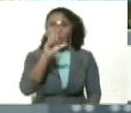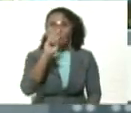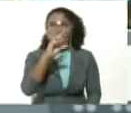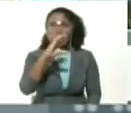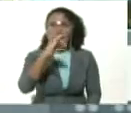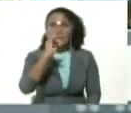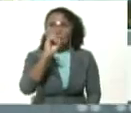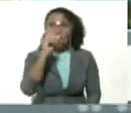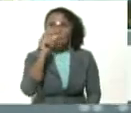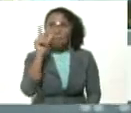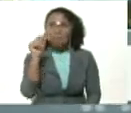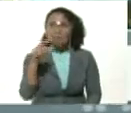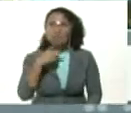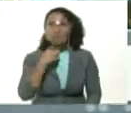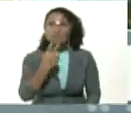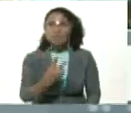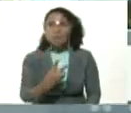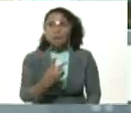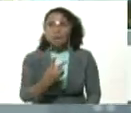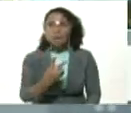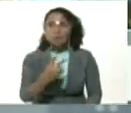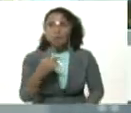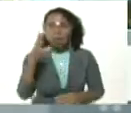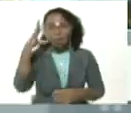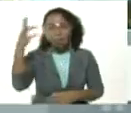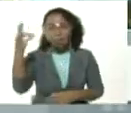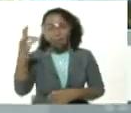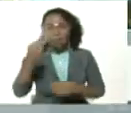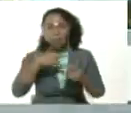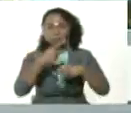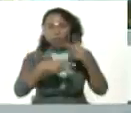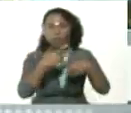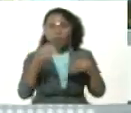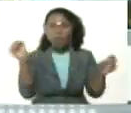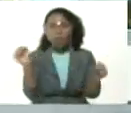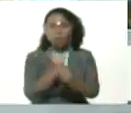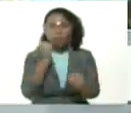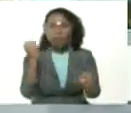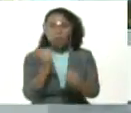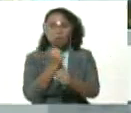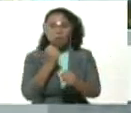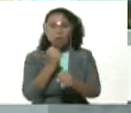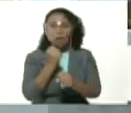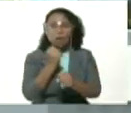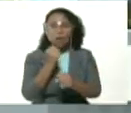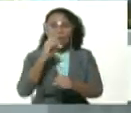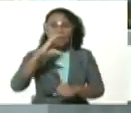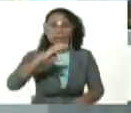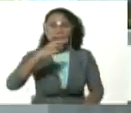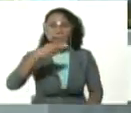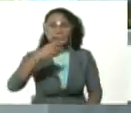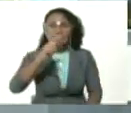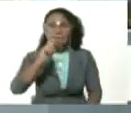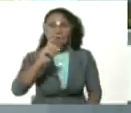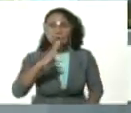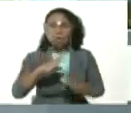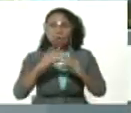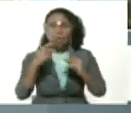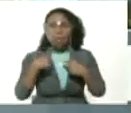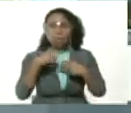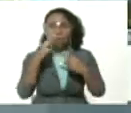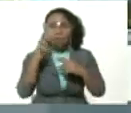Jiménez, vocero del Consejo Productivo de los Trabajadores, el CPT. Y vamos a